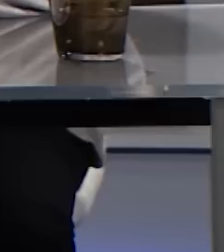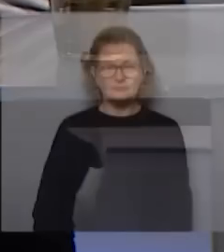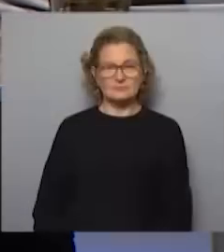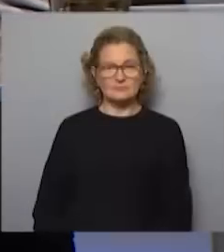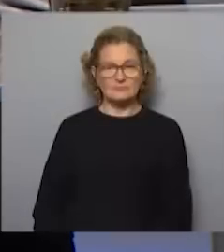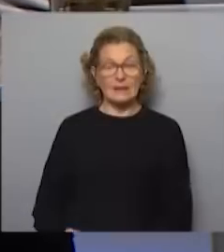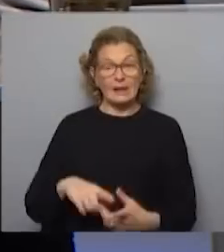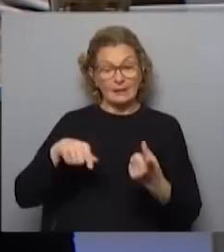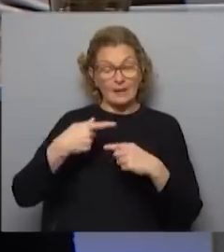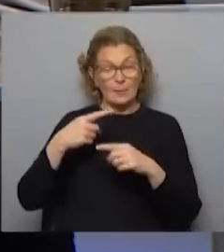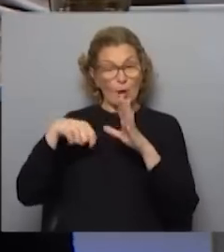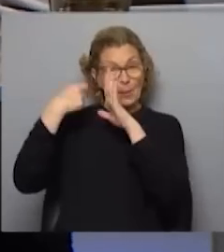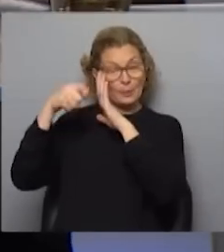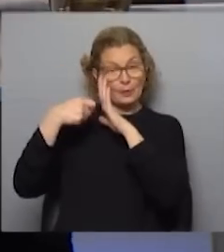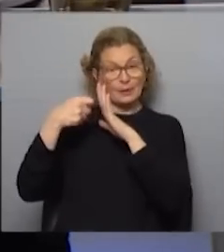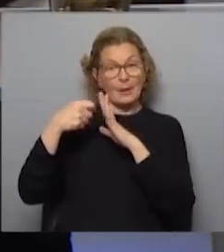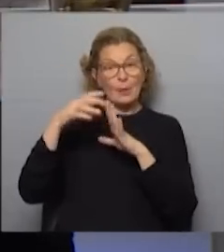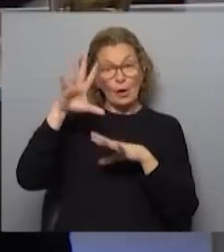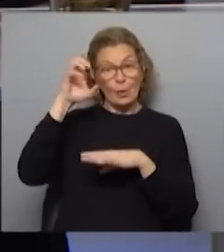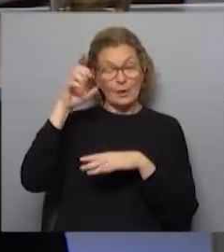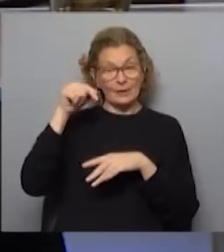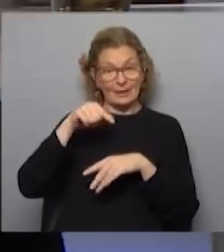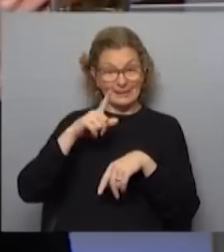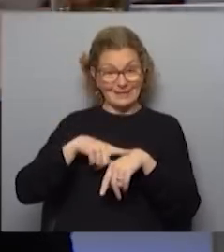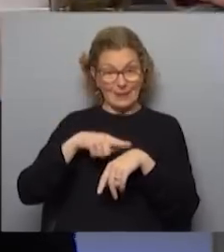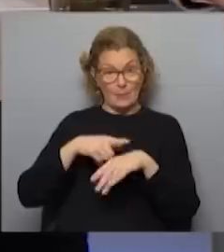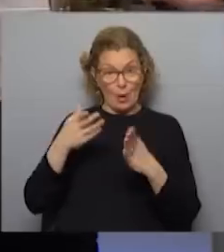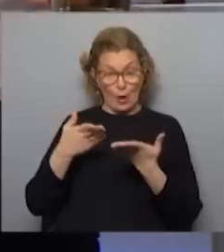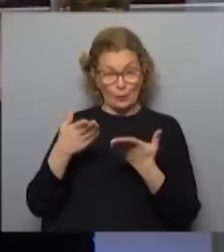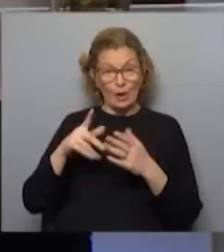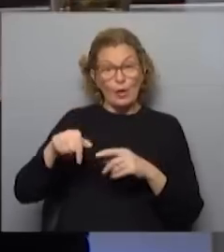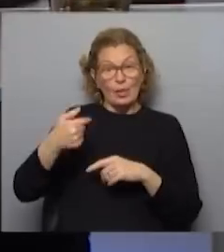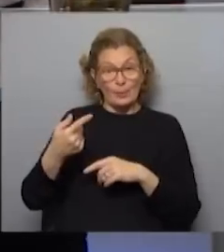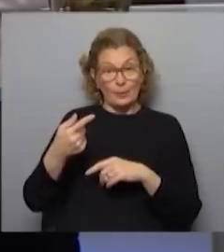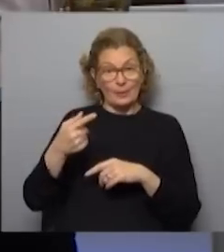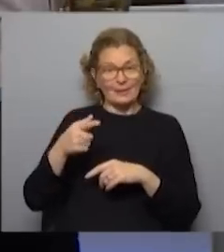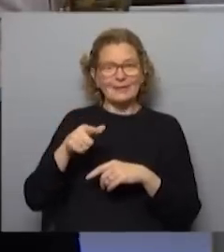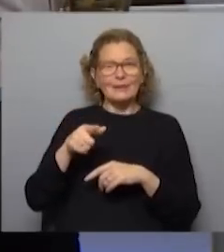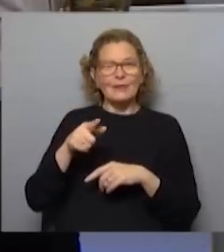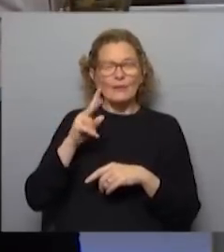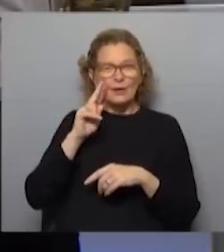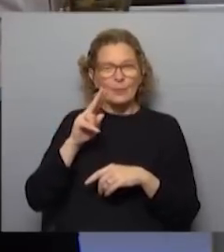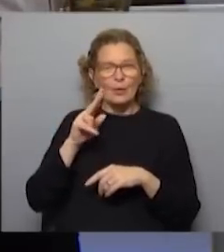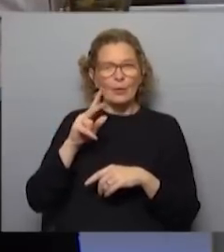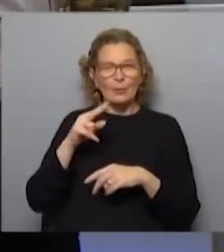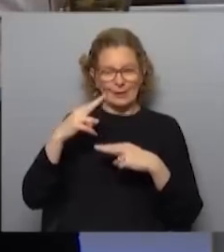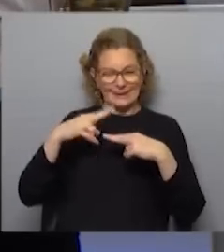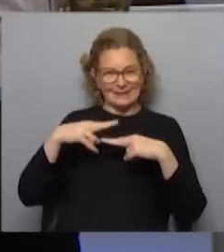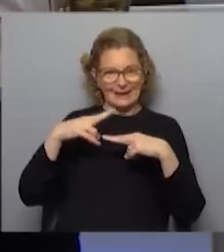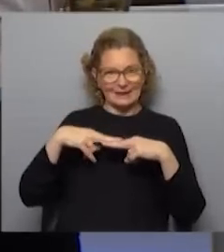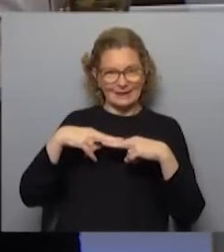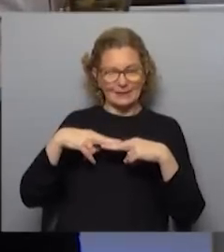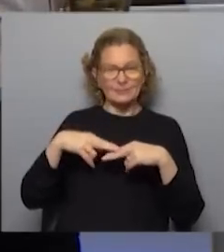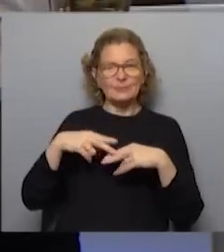seguimos en vivo en la letra chica y Recuerden que en vivo en tiempo real o no O después nuestros materiales circulan por la red del